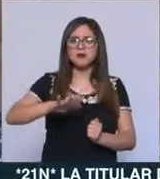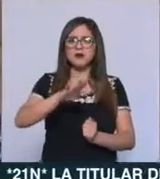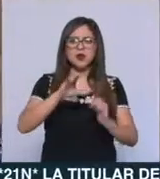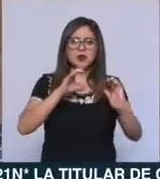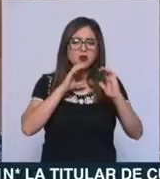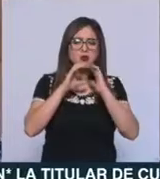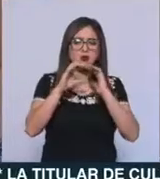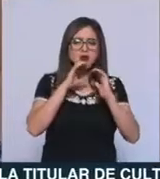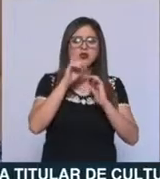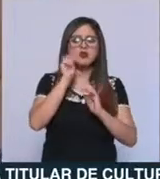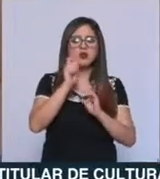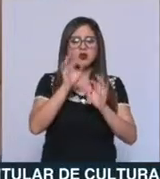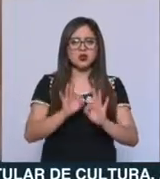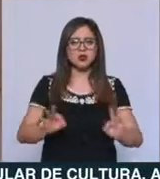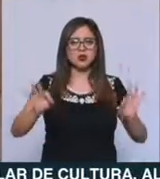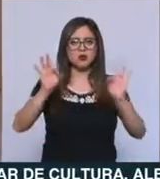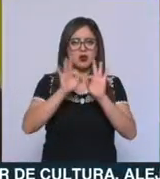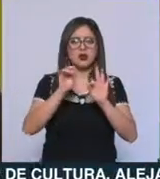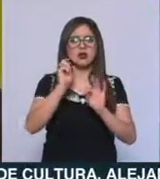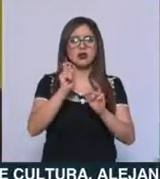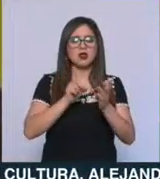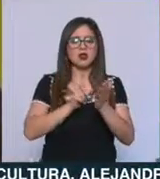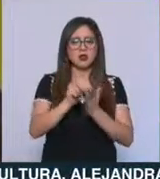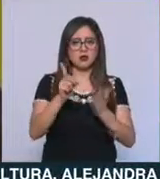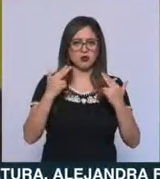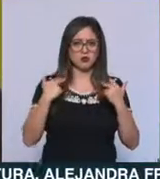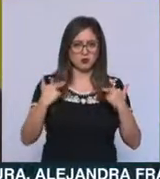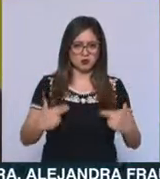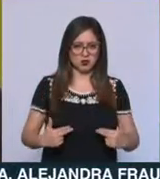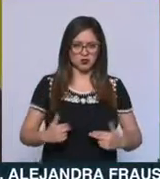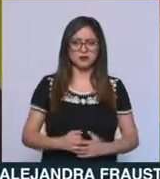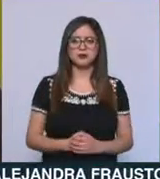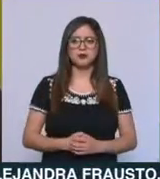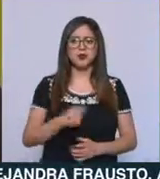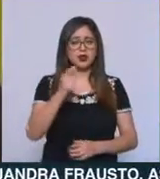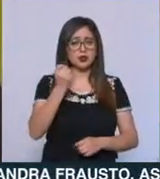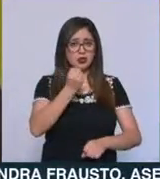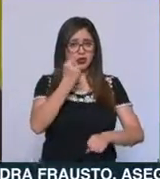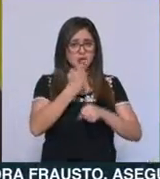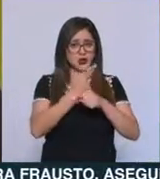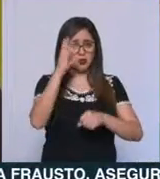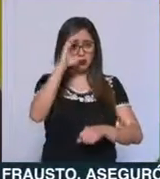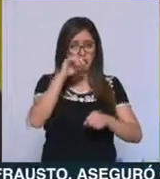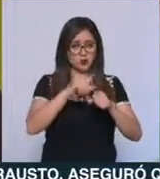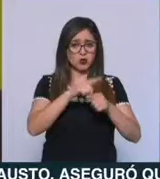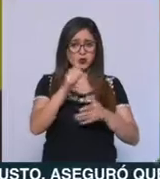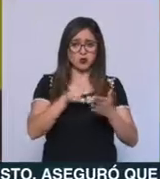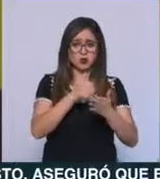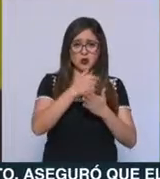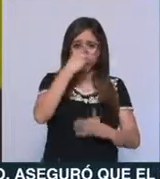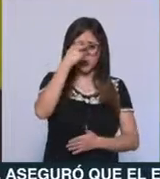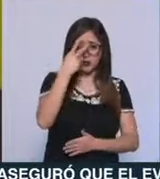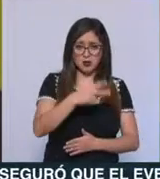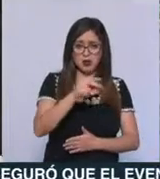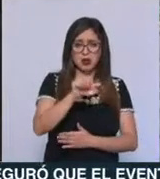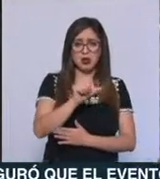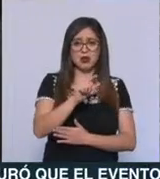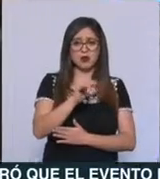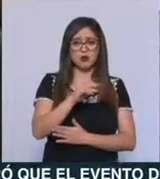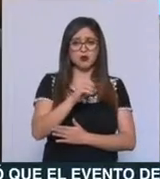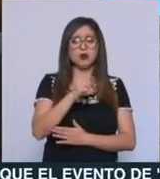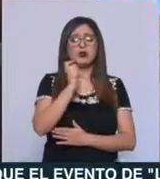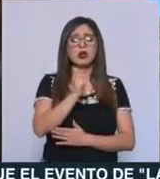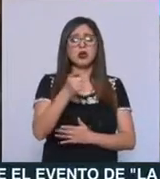comunicación sean los derechos humanos. Y es que a decir del secretario de Cultura de la Ciudad de México, Alfonso Suárez del Real,